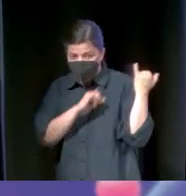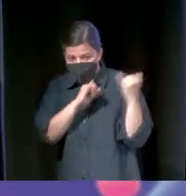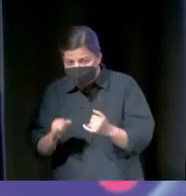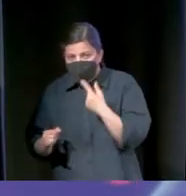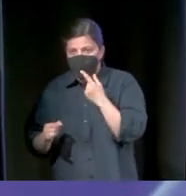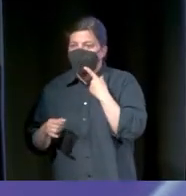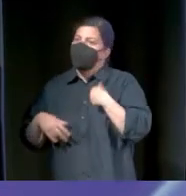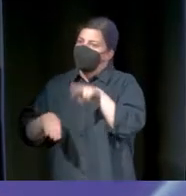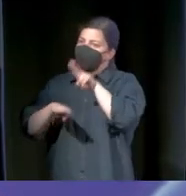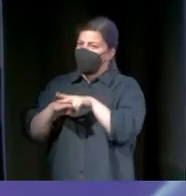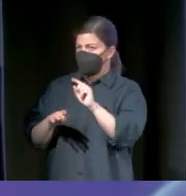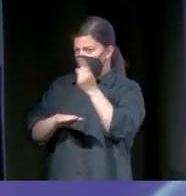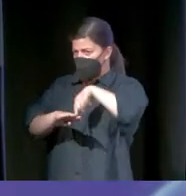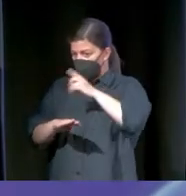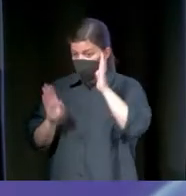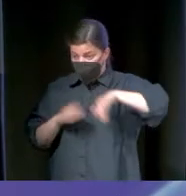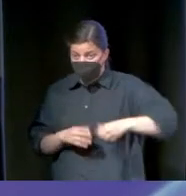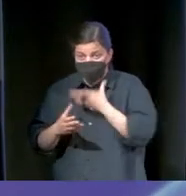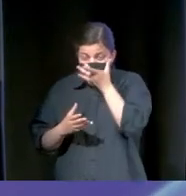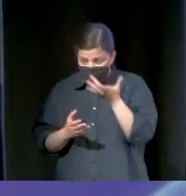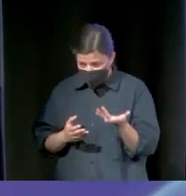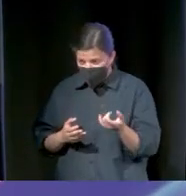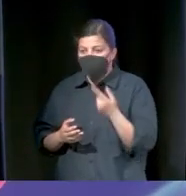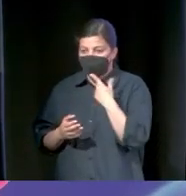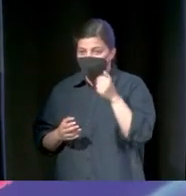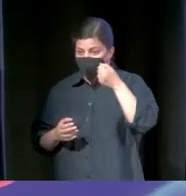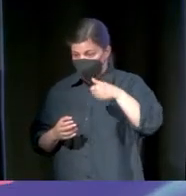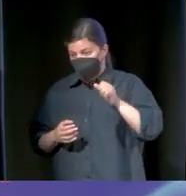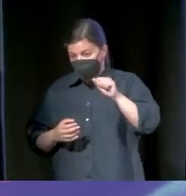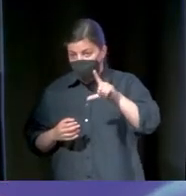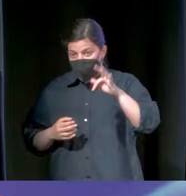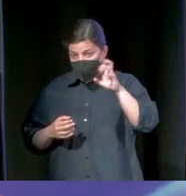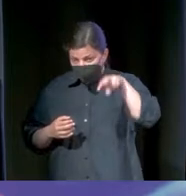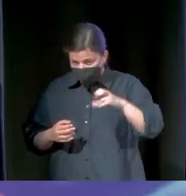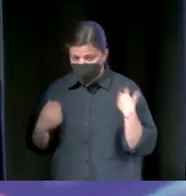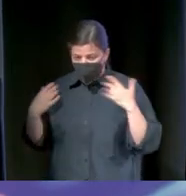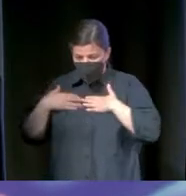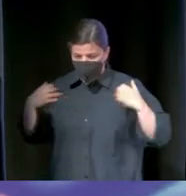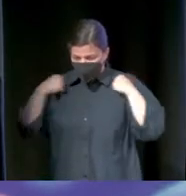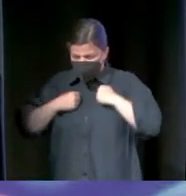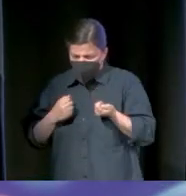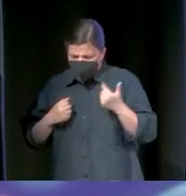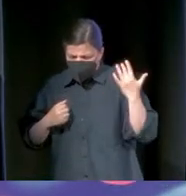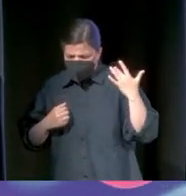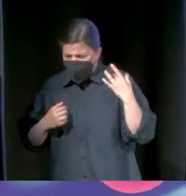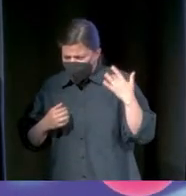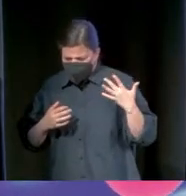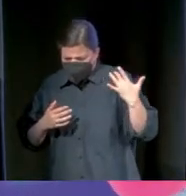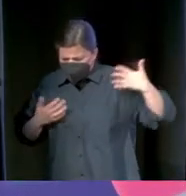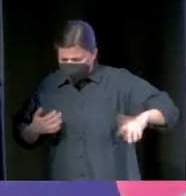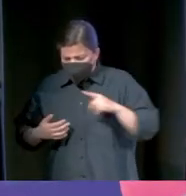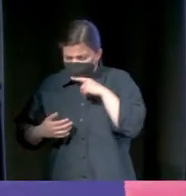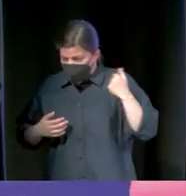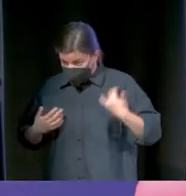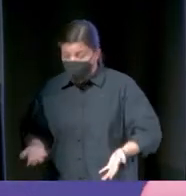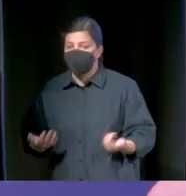dicho voy a tumbarme una horita y al final me quema o lo ha dicho alfonso y es que realmente no de hecho me iba a poner americana pero he visto que me rozaba un poco lo había dicho por fijate y me